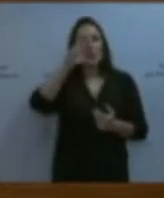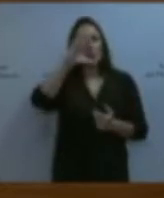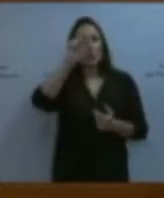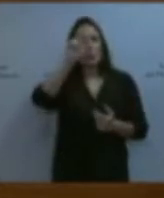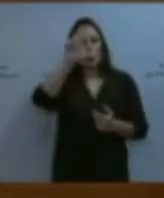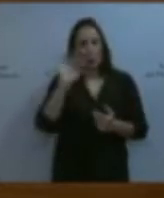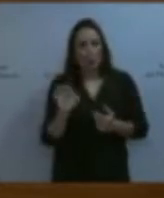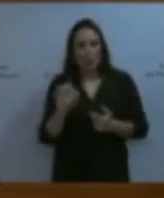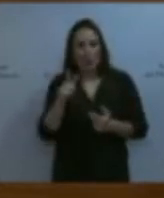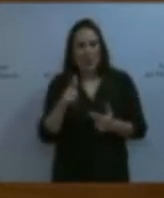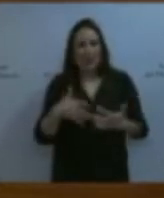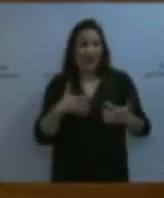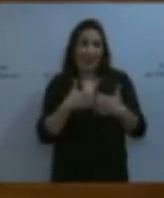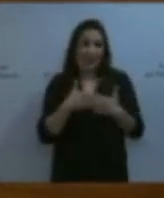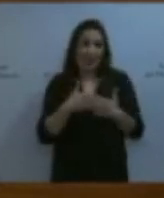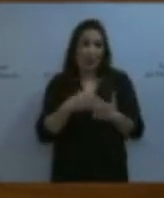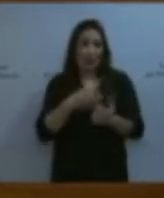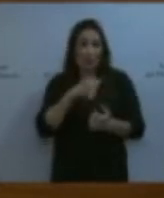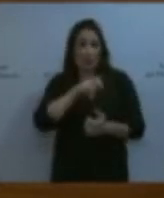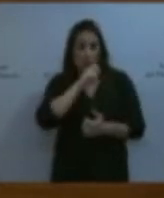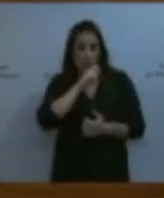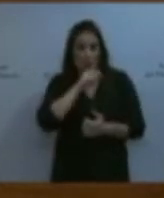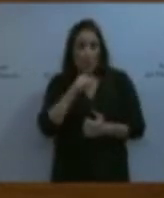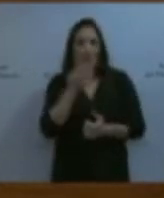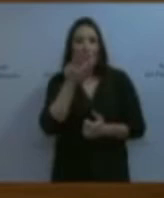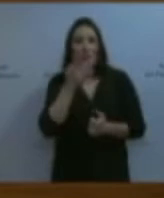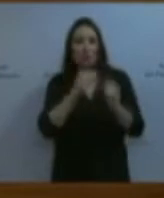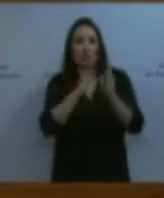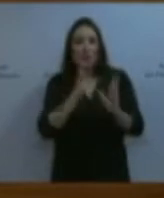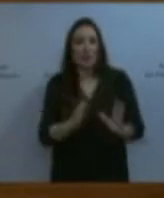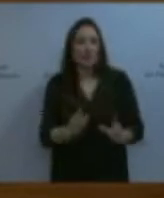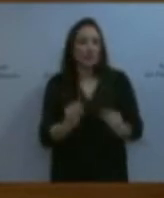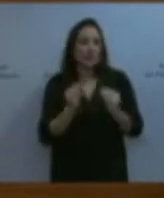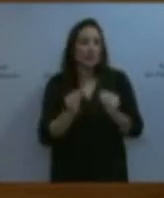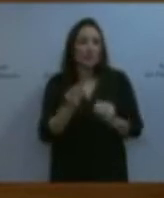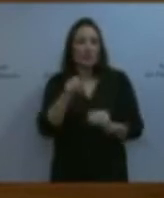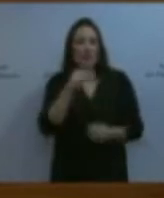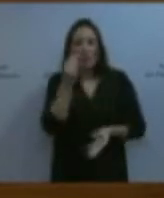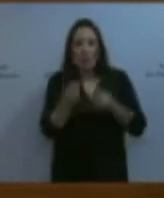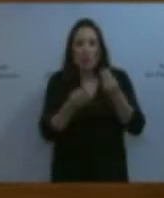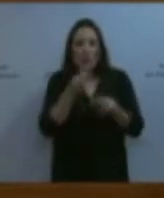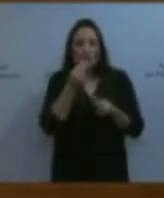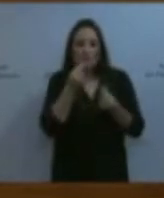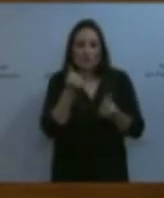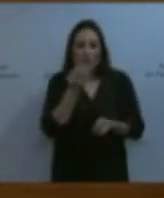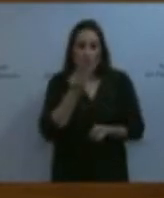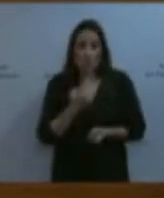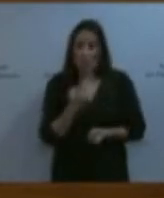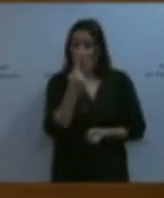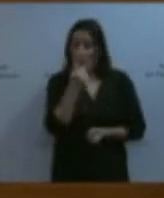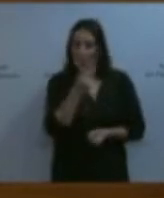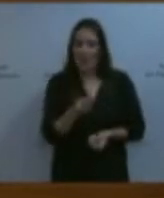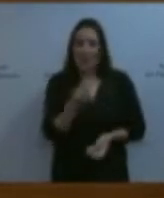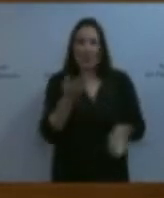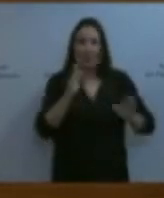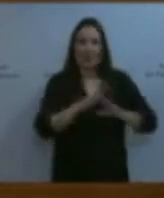de la buena casa y de los manjares, que un día cenaba solo y sus criados le pusieron